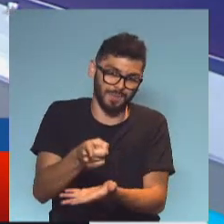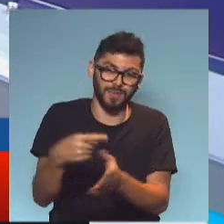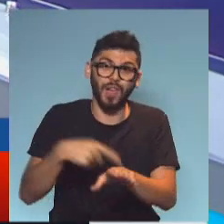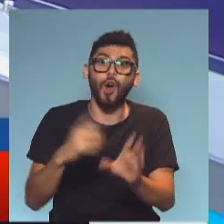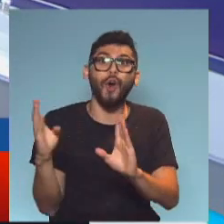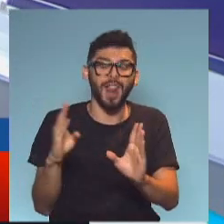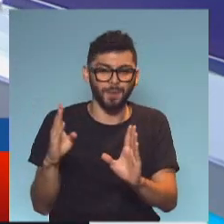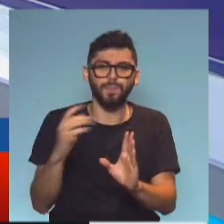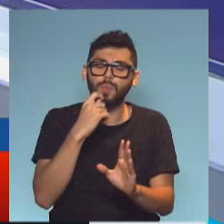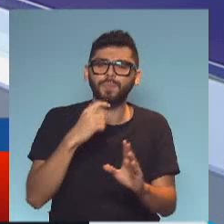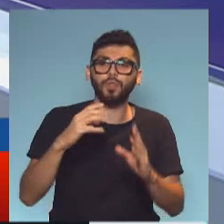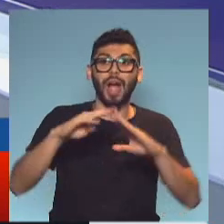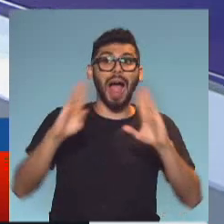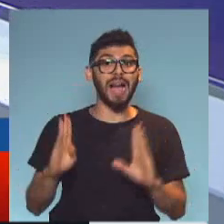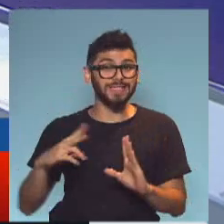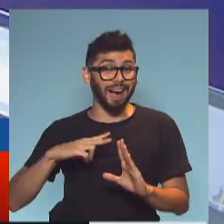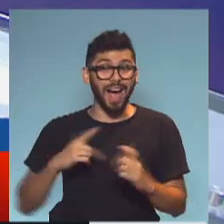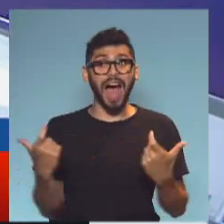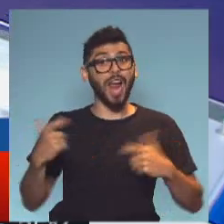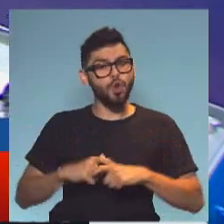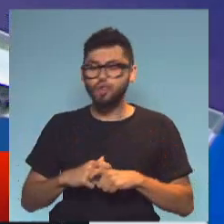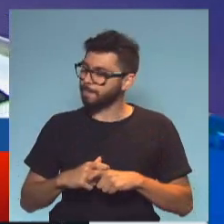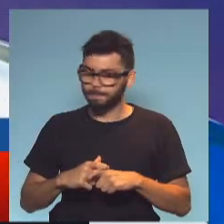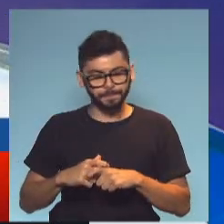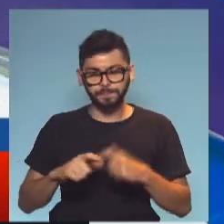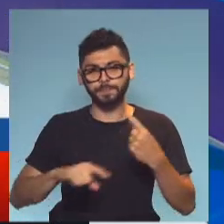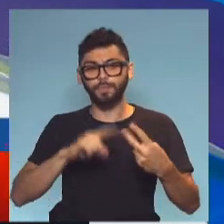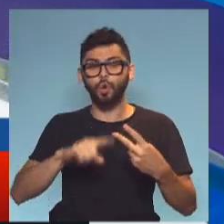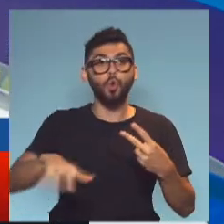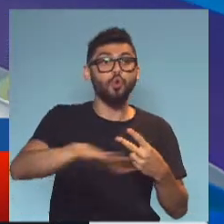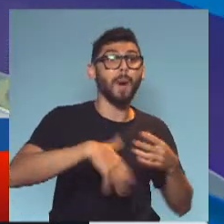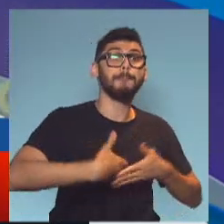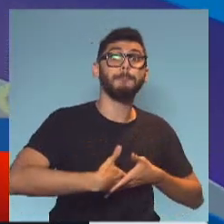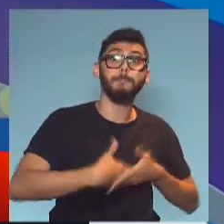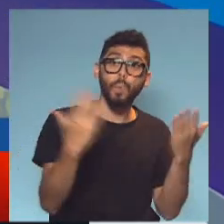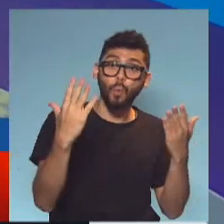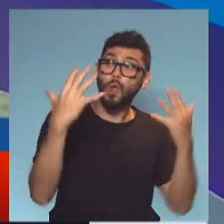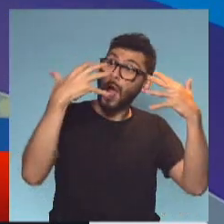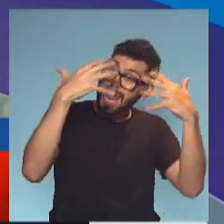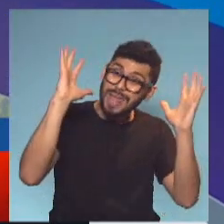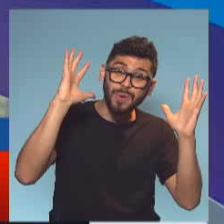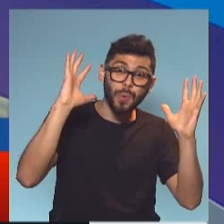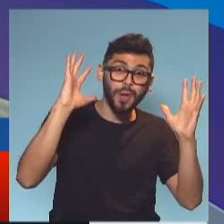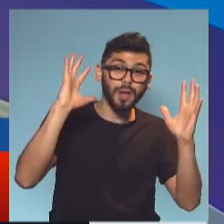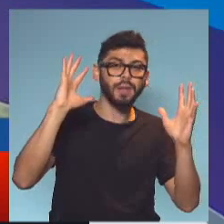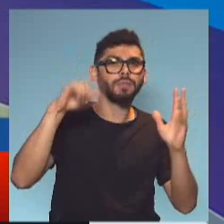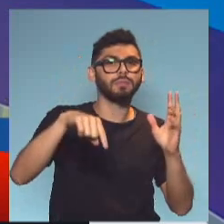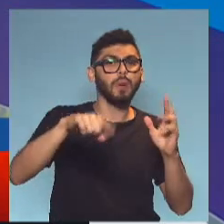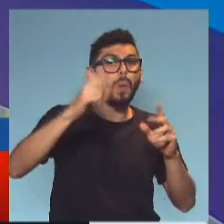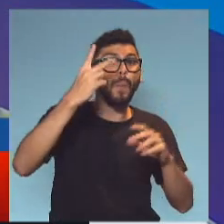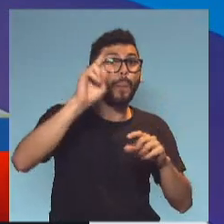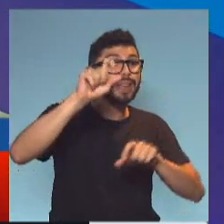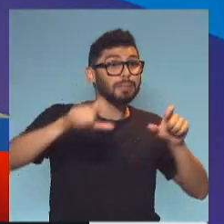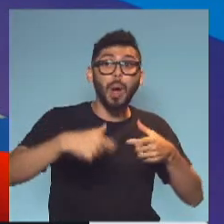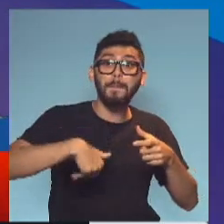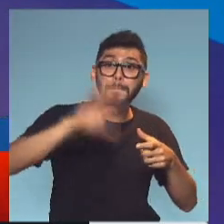restricciones. Reuniones en domicilios particulares, reuniones en espacios públicos al aire libre están prohibidas, con más de